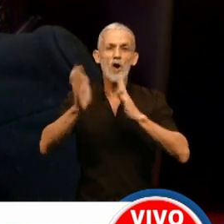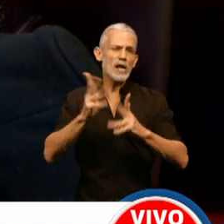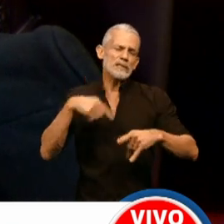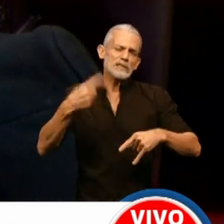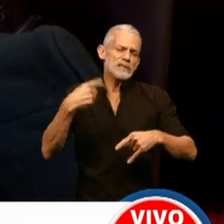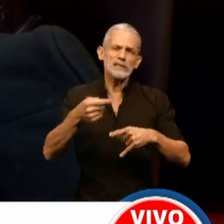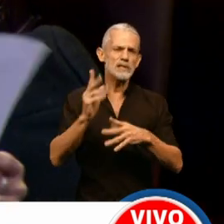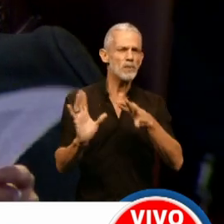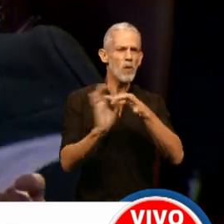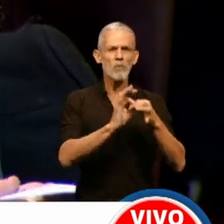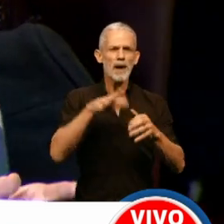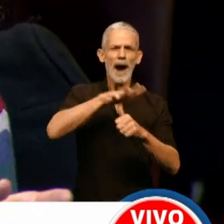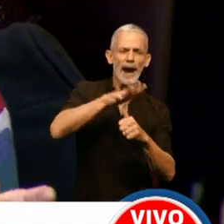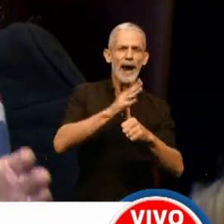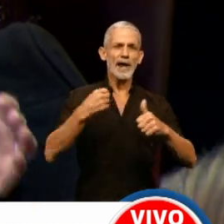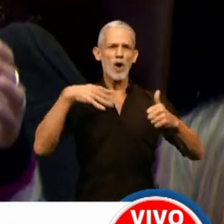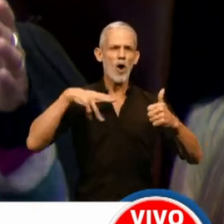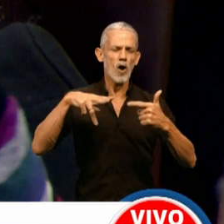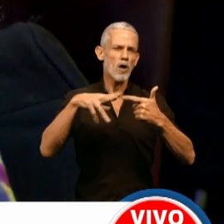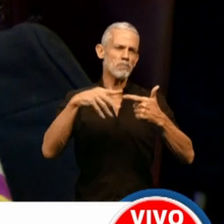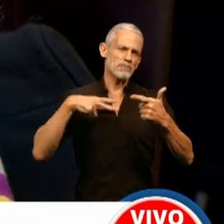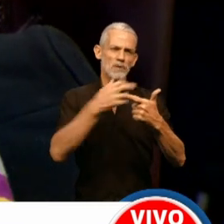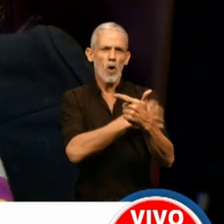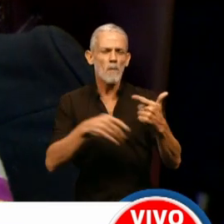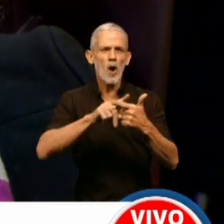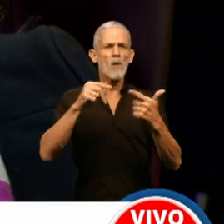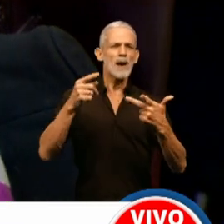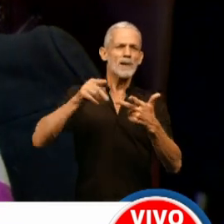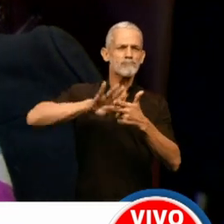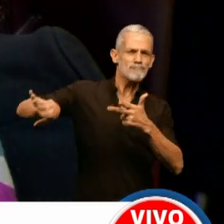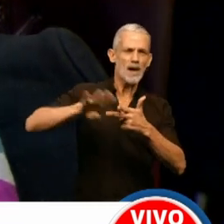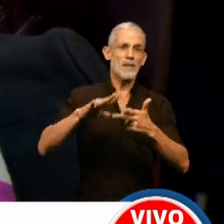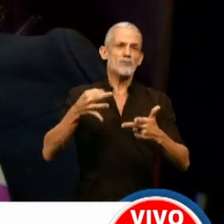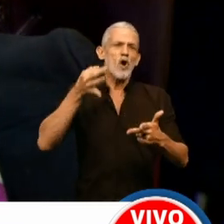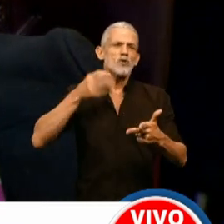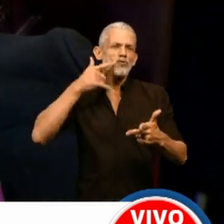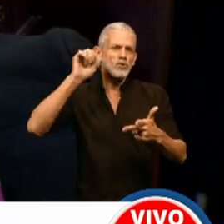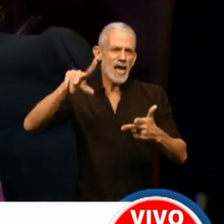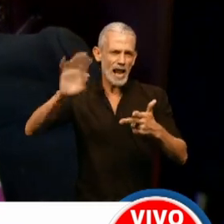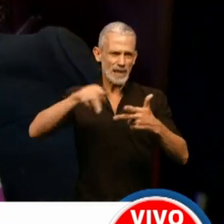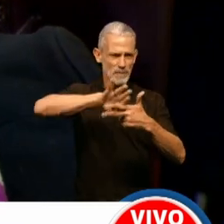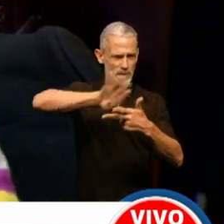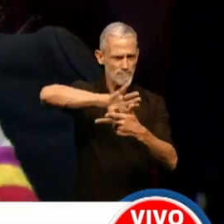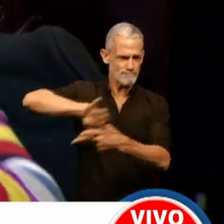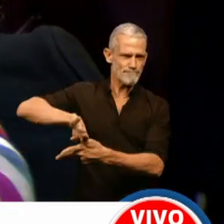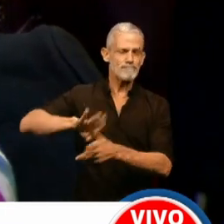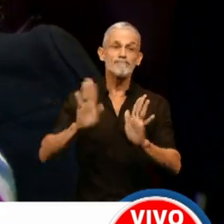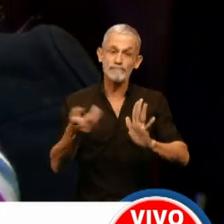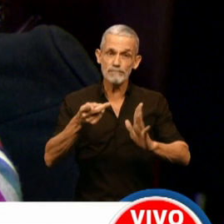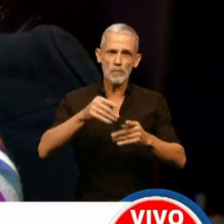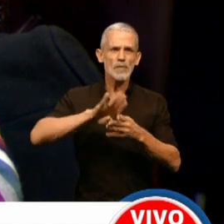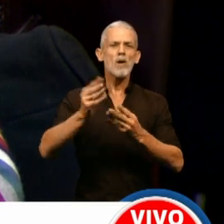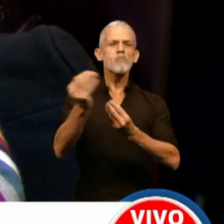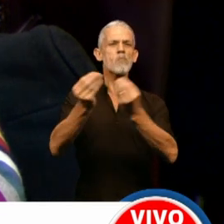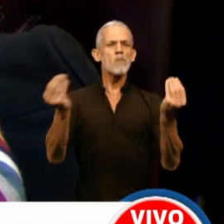que articula género clase y racismo social esta ley de cupo laboral travesti trans entonces